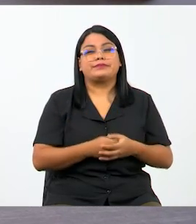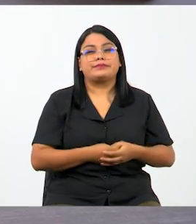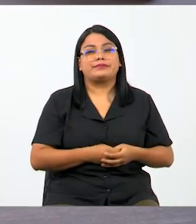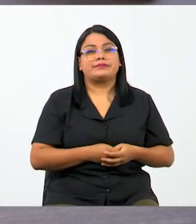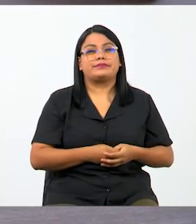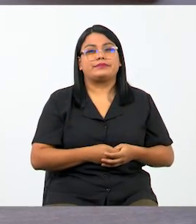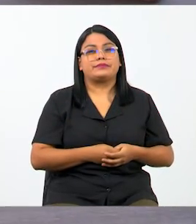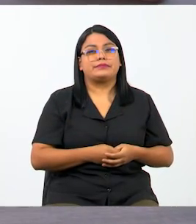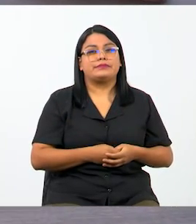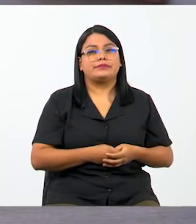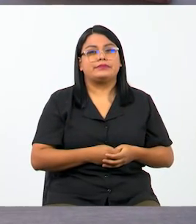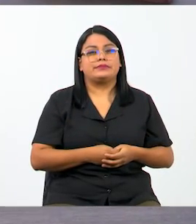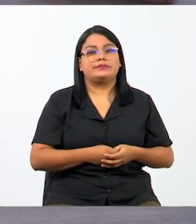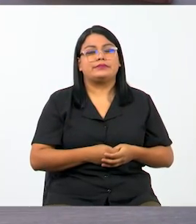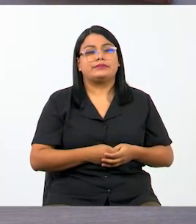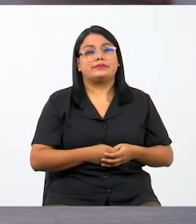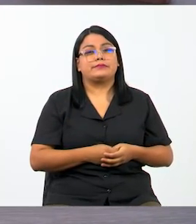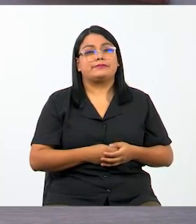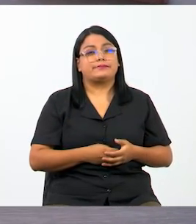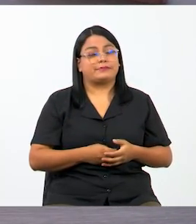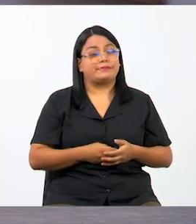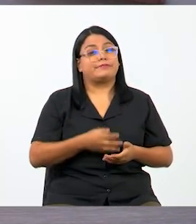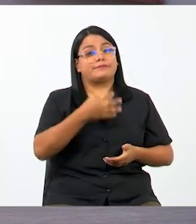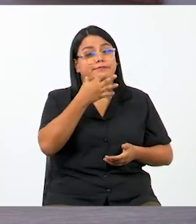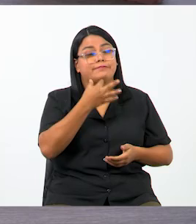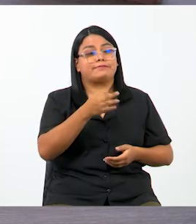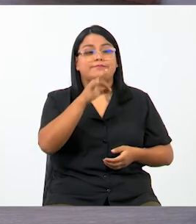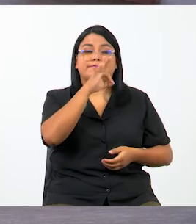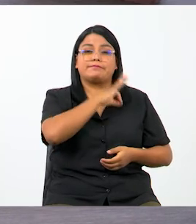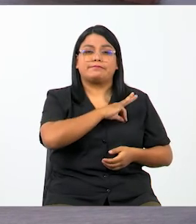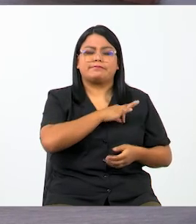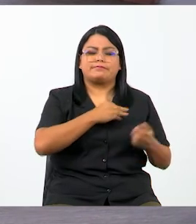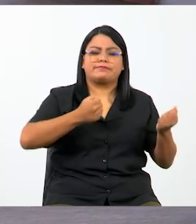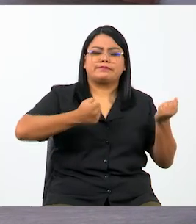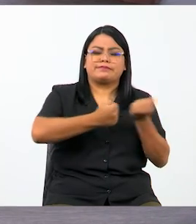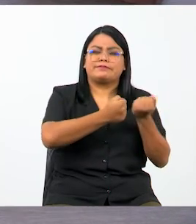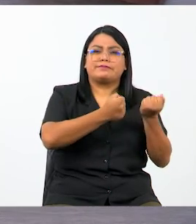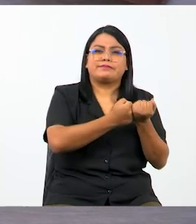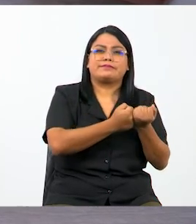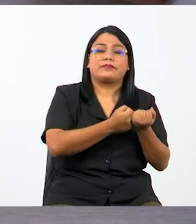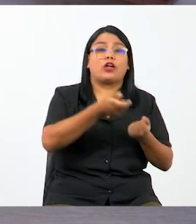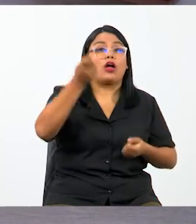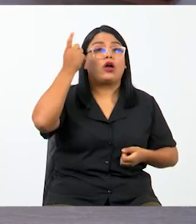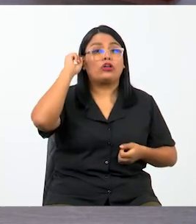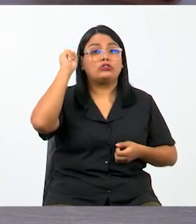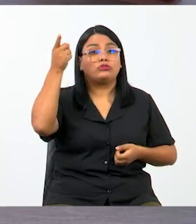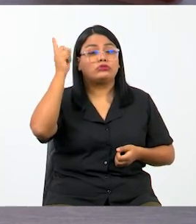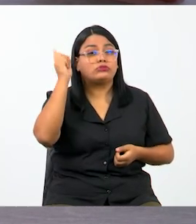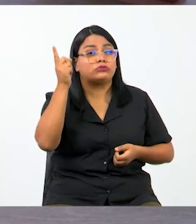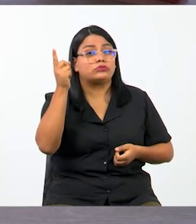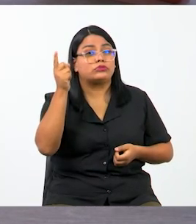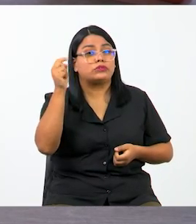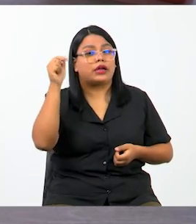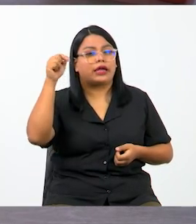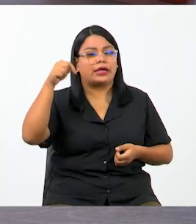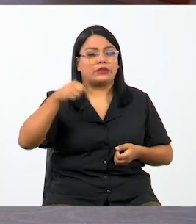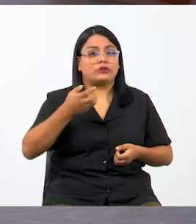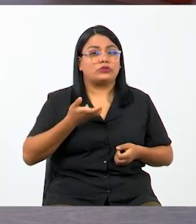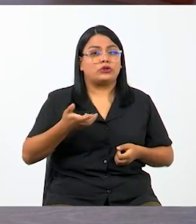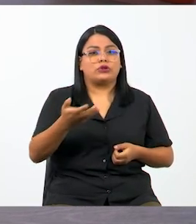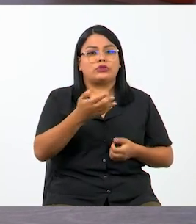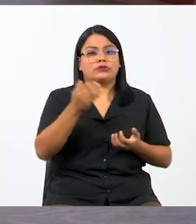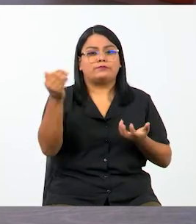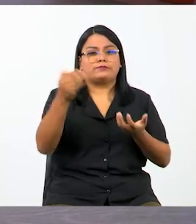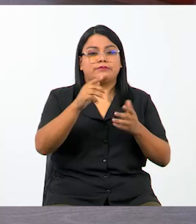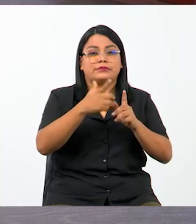Definitivamente es un gran beneficio y apoyo para todos los y las docentes que estamos a cargo de la asignatura de lenguaje y literatura,